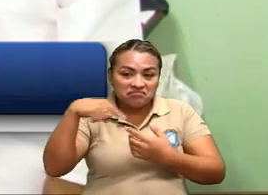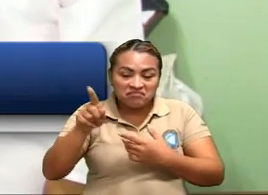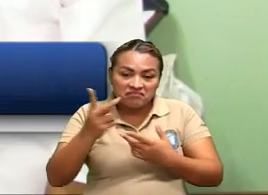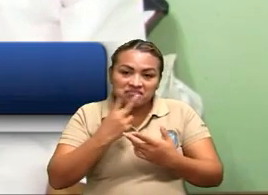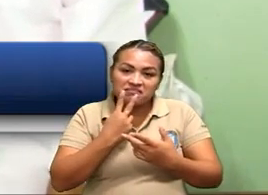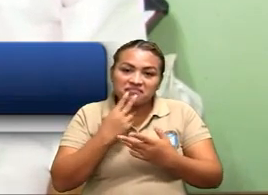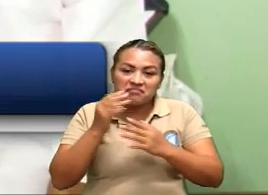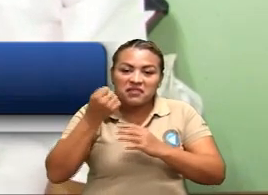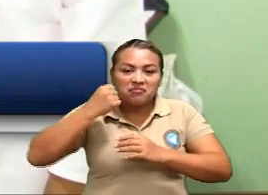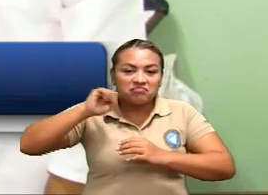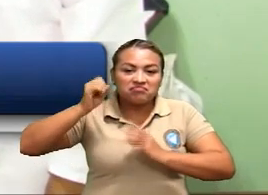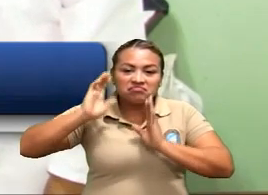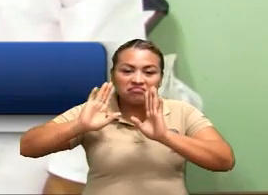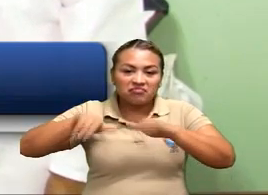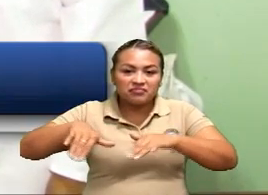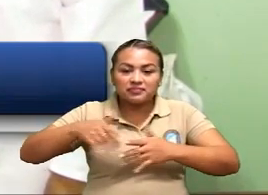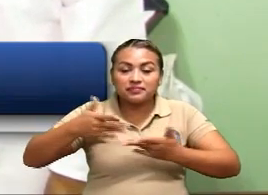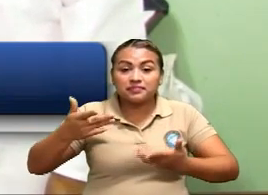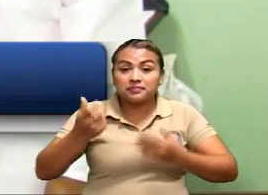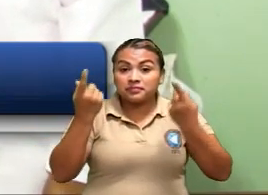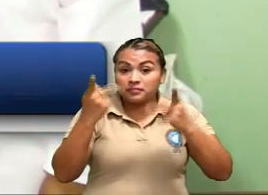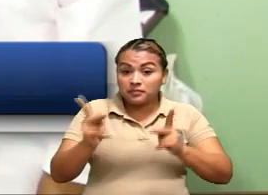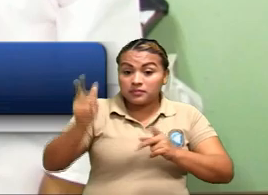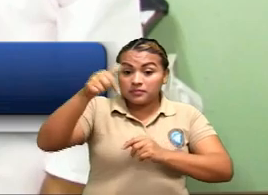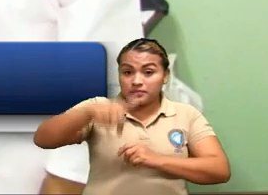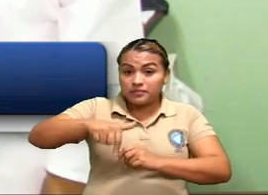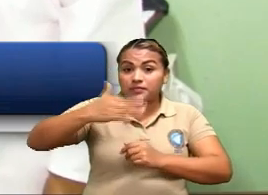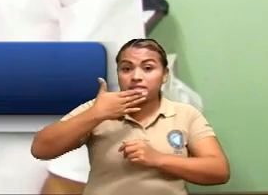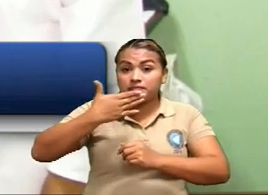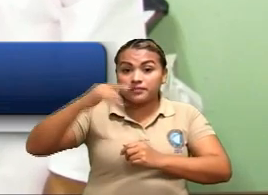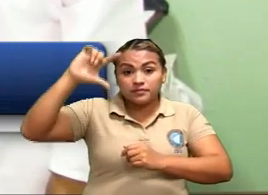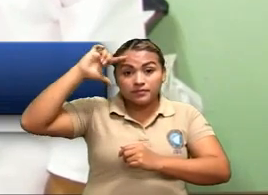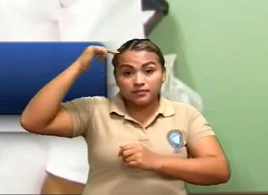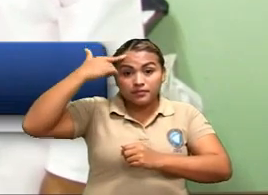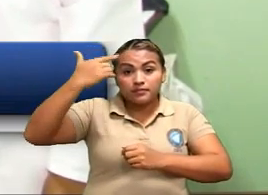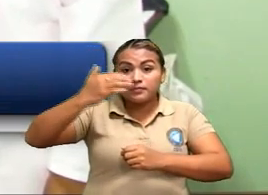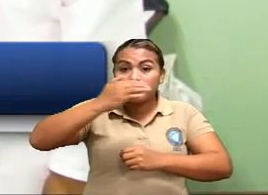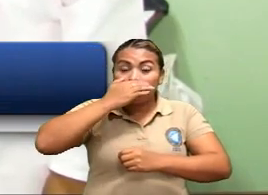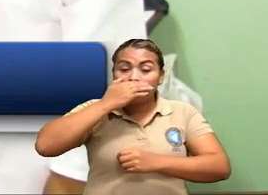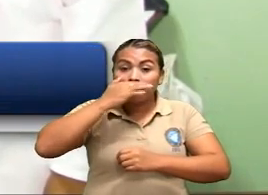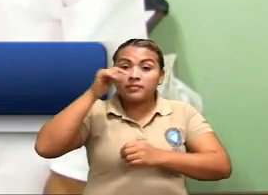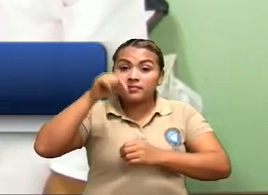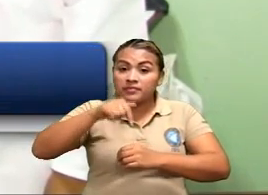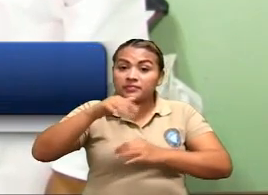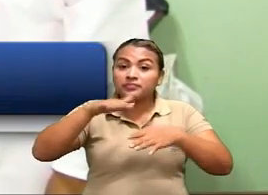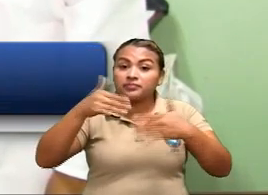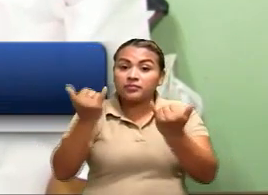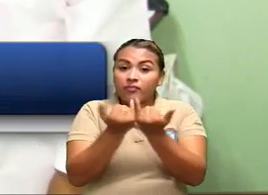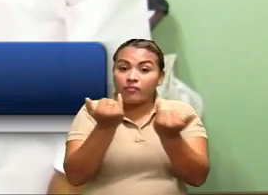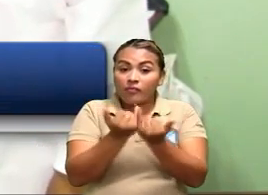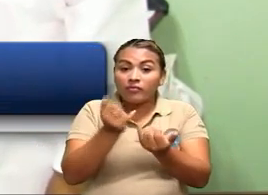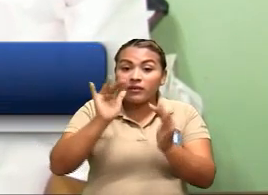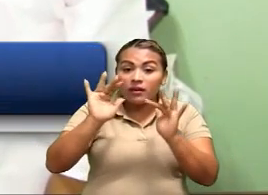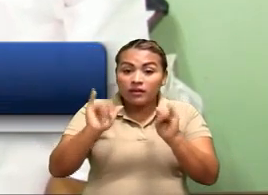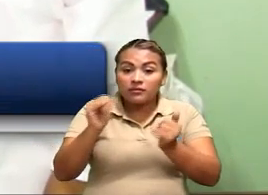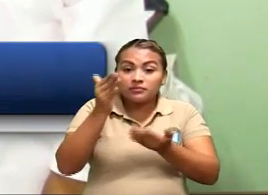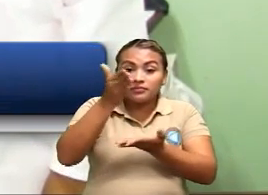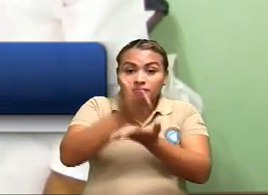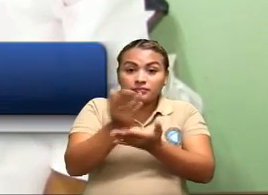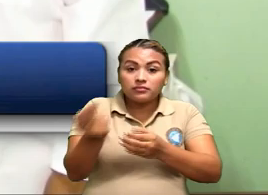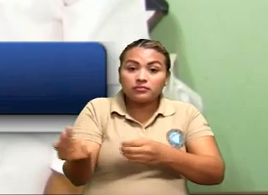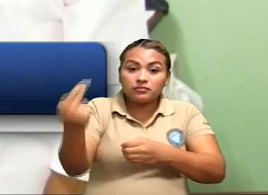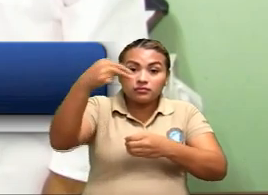ejemplo, la medicina tradicional, que es con terapia complementaria, y la fisioterapia, también decidió integrar,